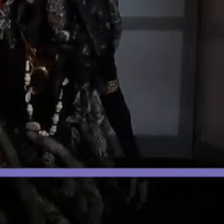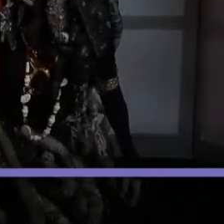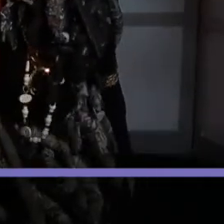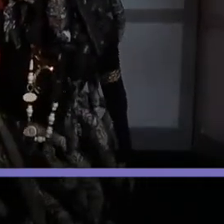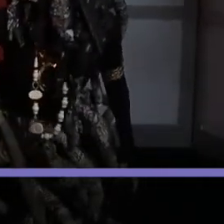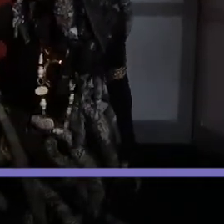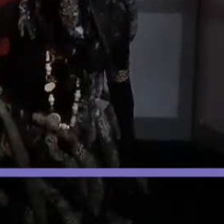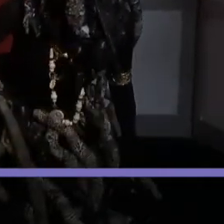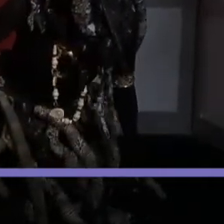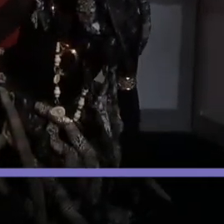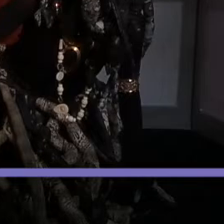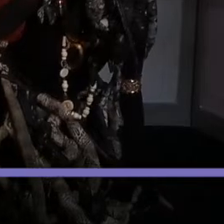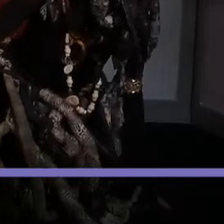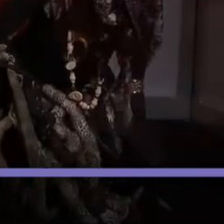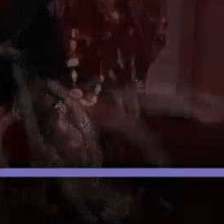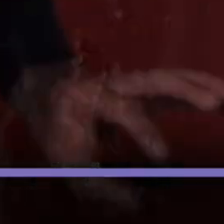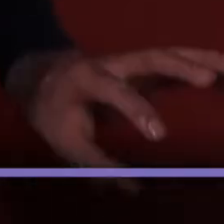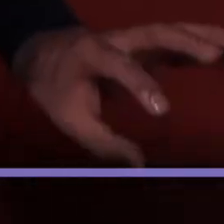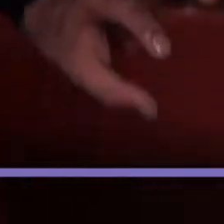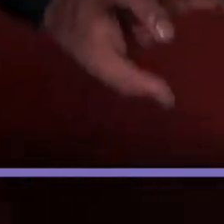El humo